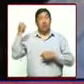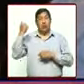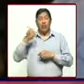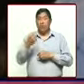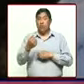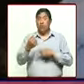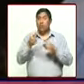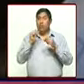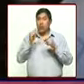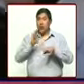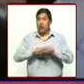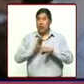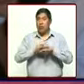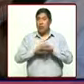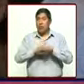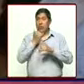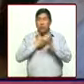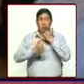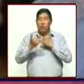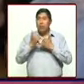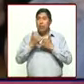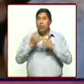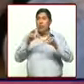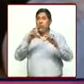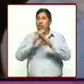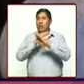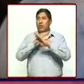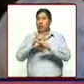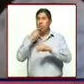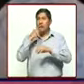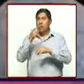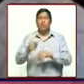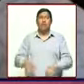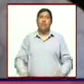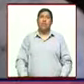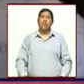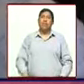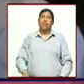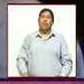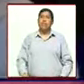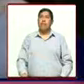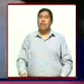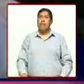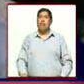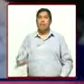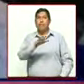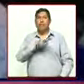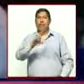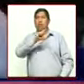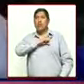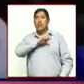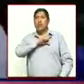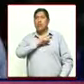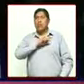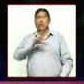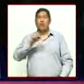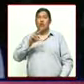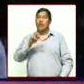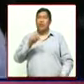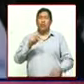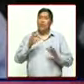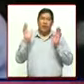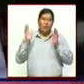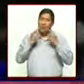dos palabritas, una recomendación. No, están en plena labor operativa justamente los de la entidad policial. No vamos a